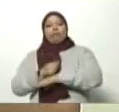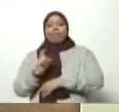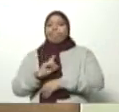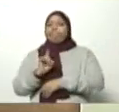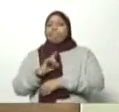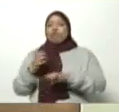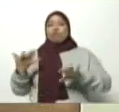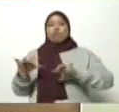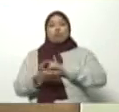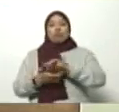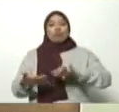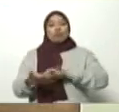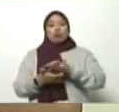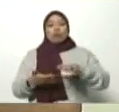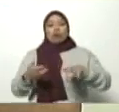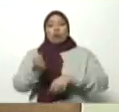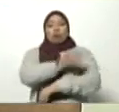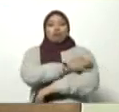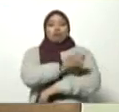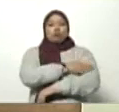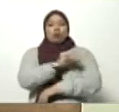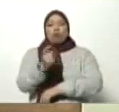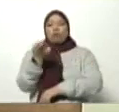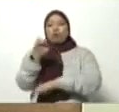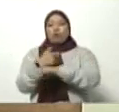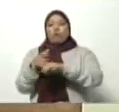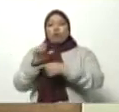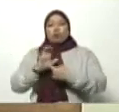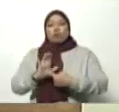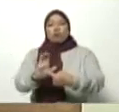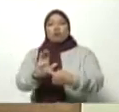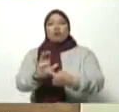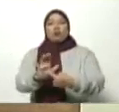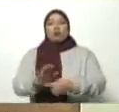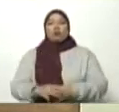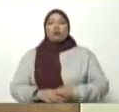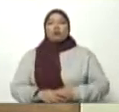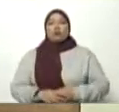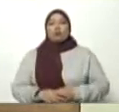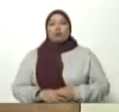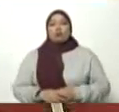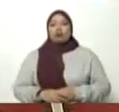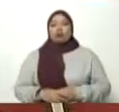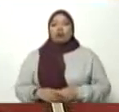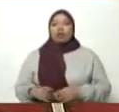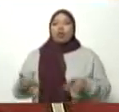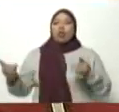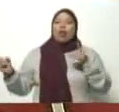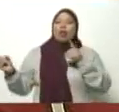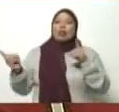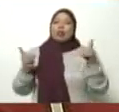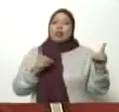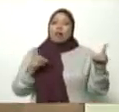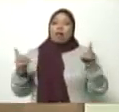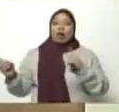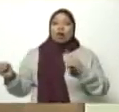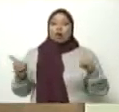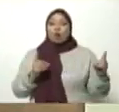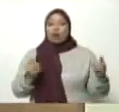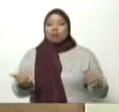oposición. Y el gobierno tiene una sola cara. Mira, dialogar. Ese fue el primer error de